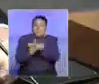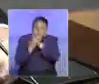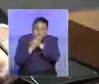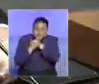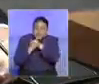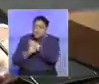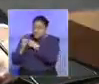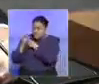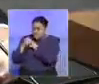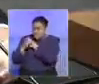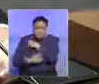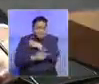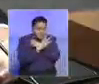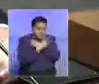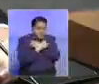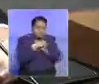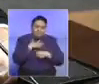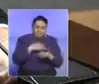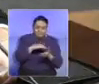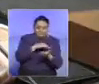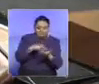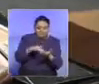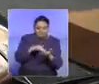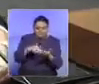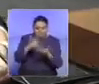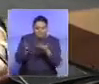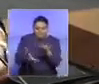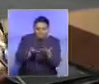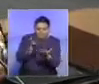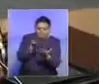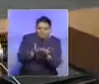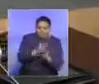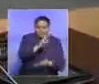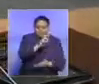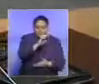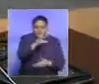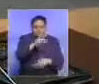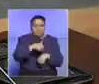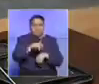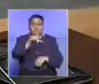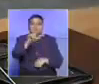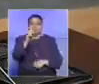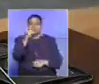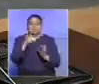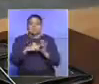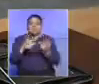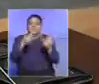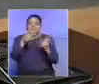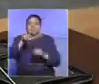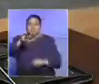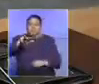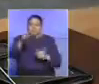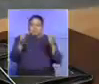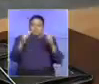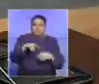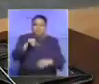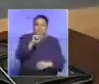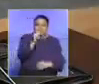presidenta magistrada magistrados doy cuenta conjunta con los recursos de reconsideración 22818 Y